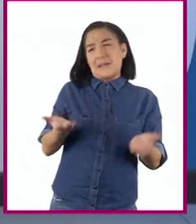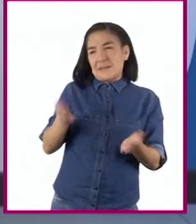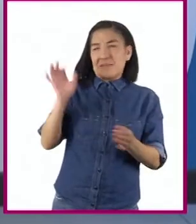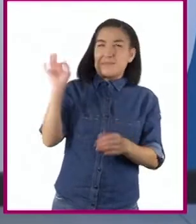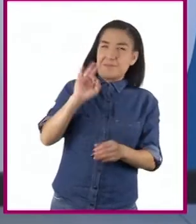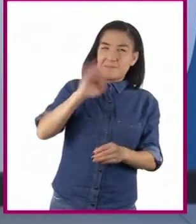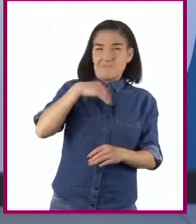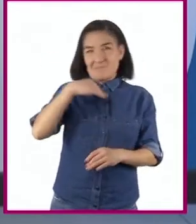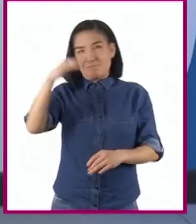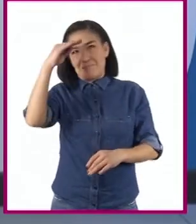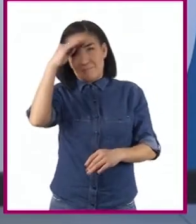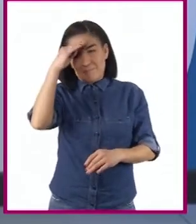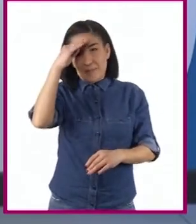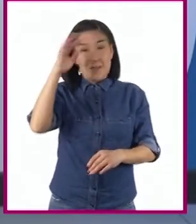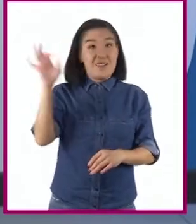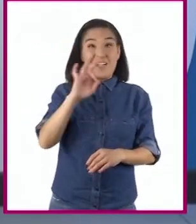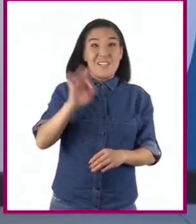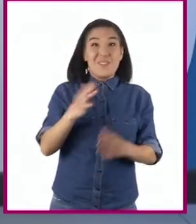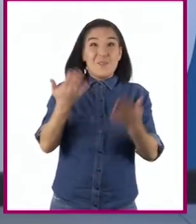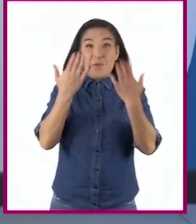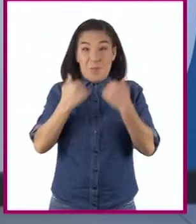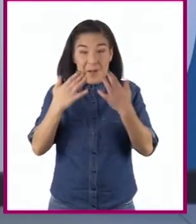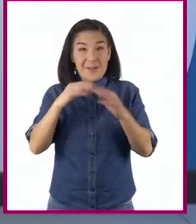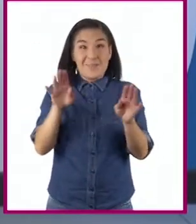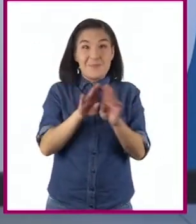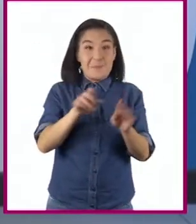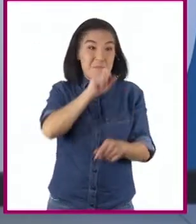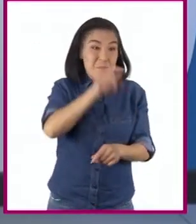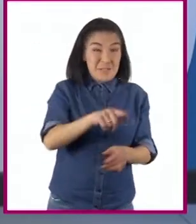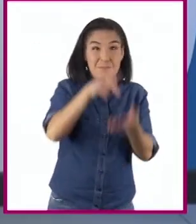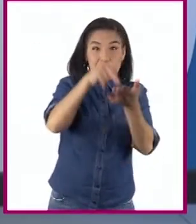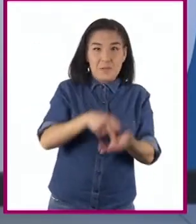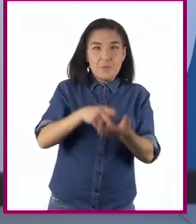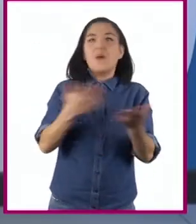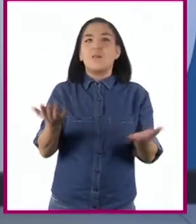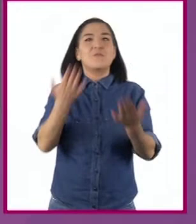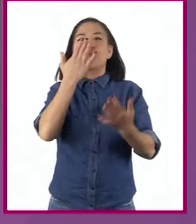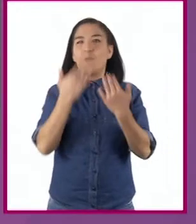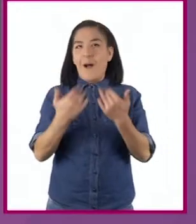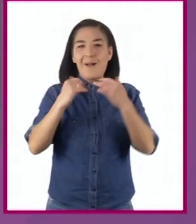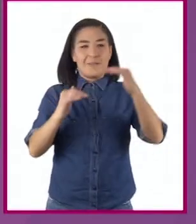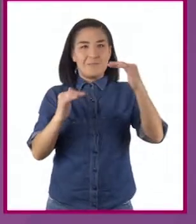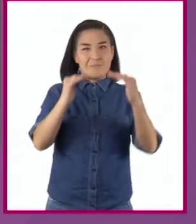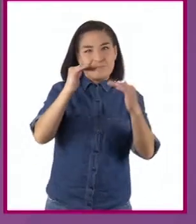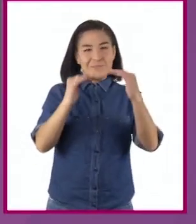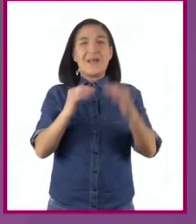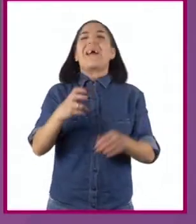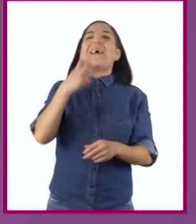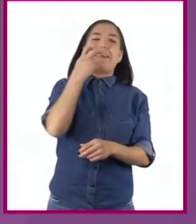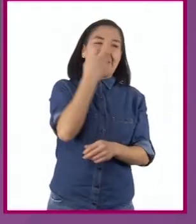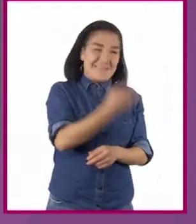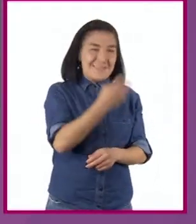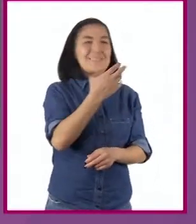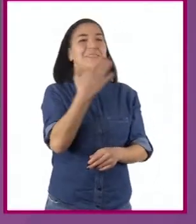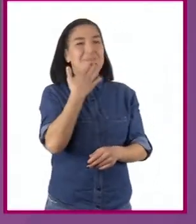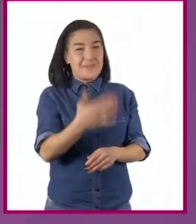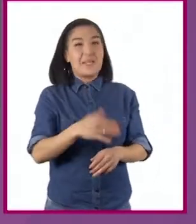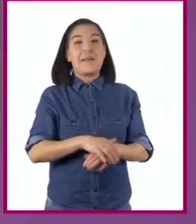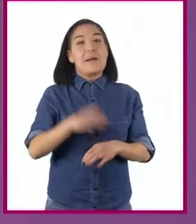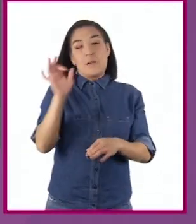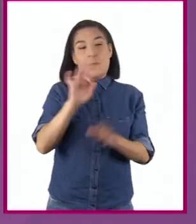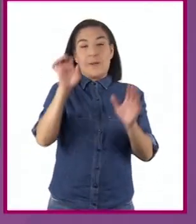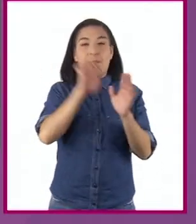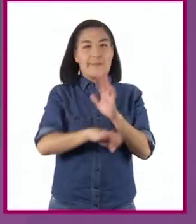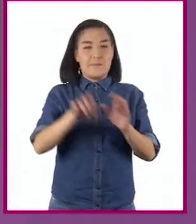Supongo que eso es porque si no fueran de la misma magnitud, no habría equilibrio. Así es, si colocáramos